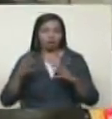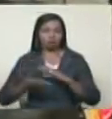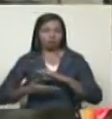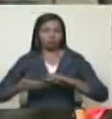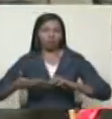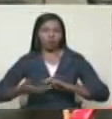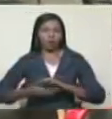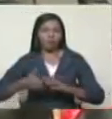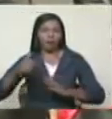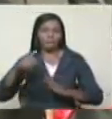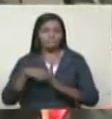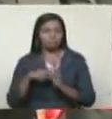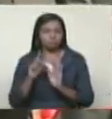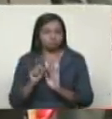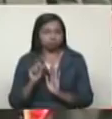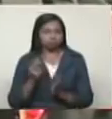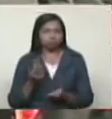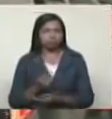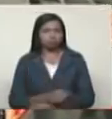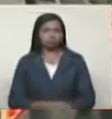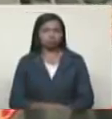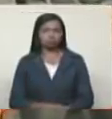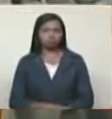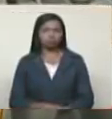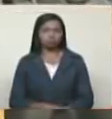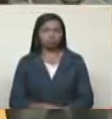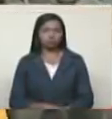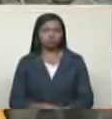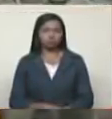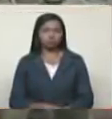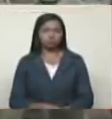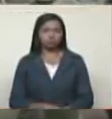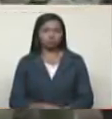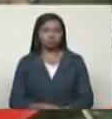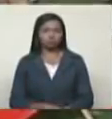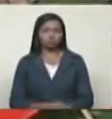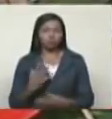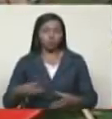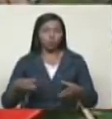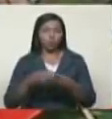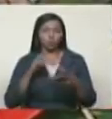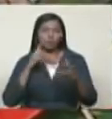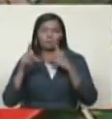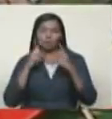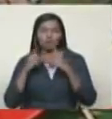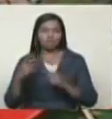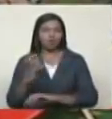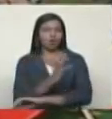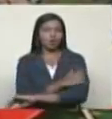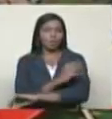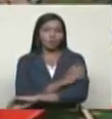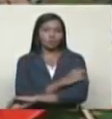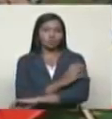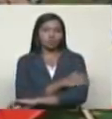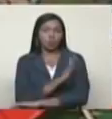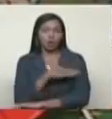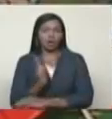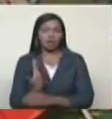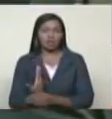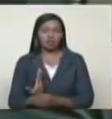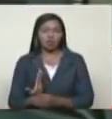de baja intensidad, protagonizados por grupos políticos de oposición que han